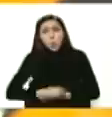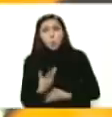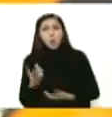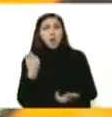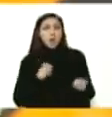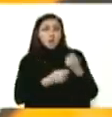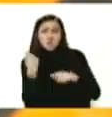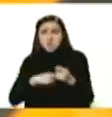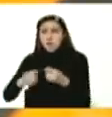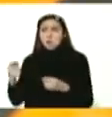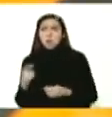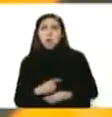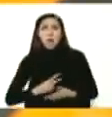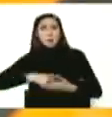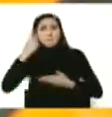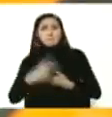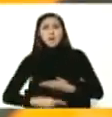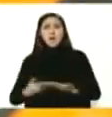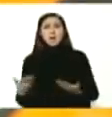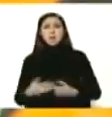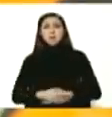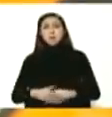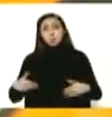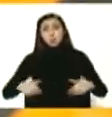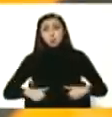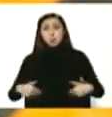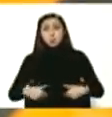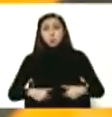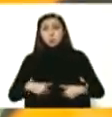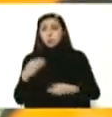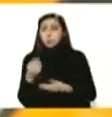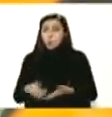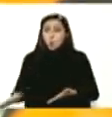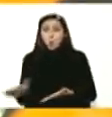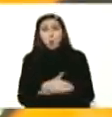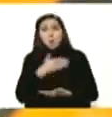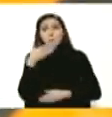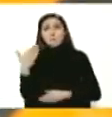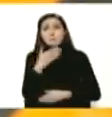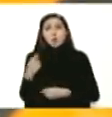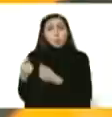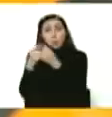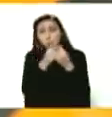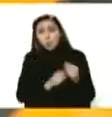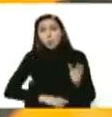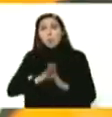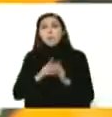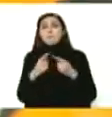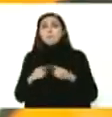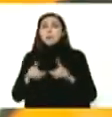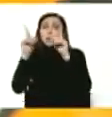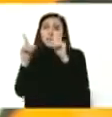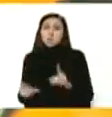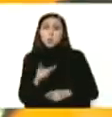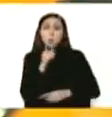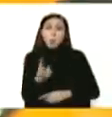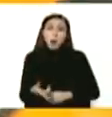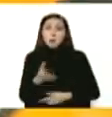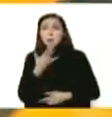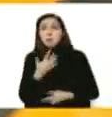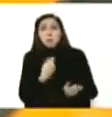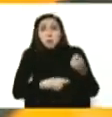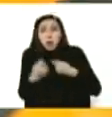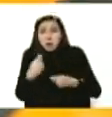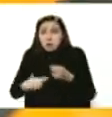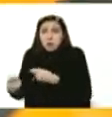venta, porque definitivamente podemos hacer un gran esfuerzo para recuperar la producción, pero una mala decisión en una venta o una